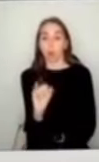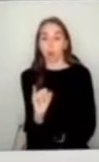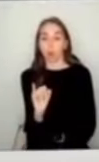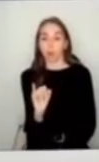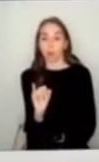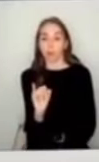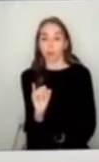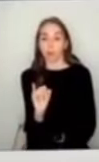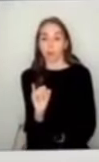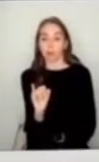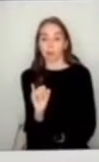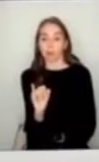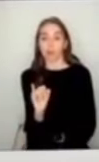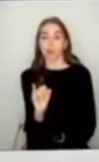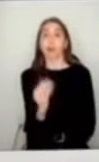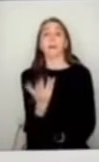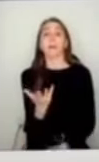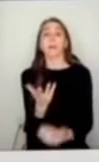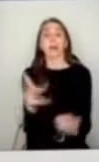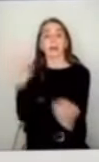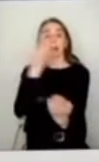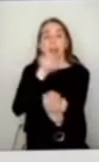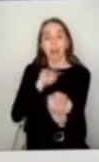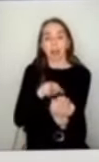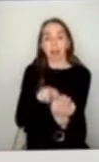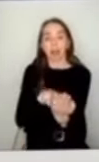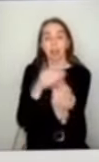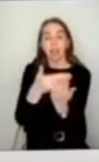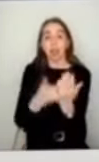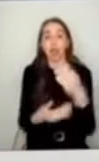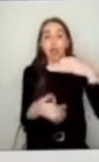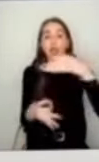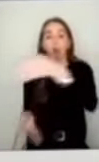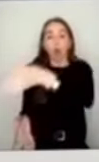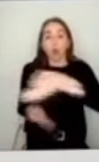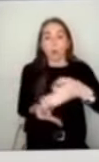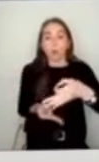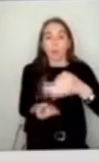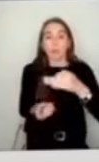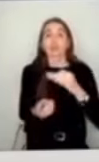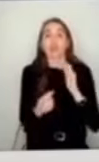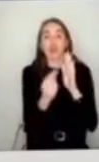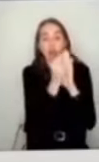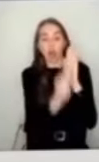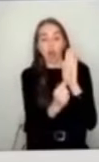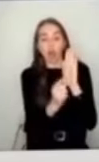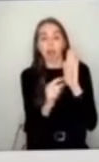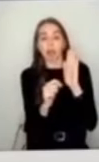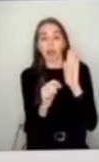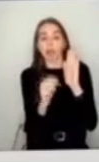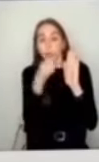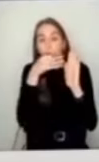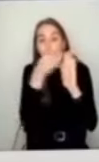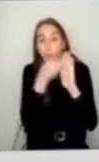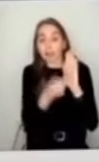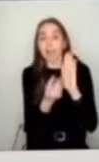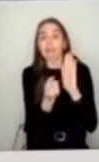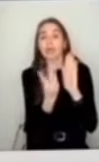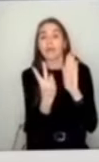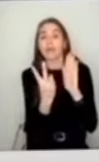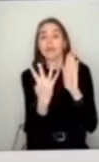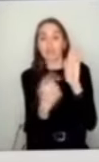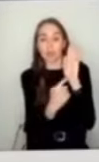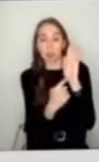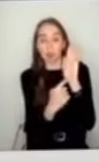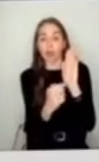para proceder a la lectura del documento ubicado en el punto 22 de la cuenta, en virtud de lo dispuesto en el